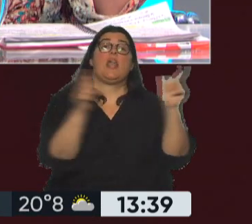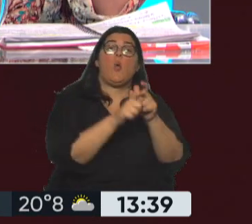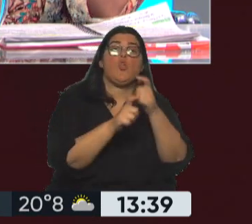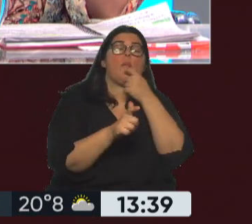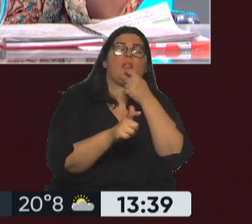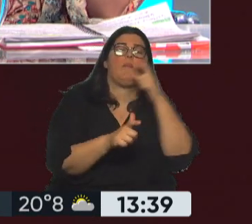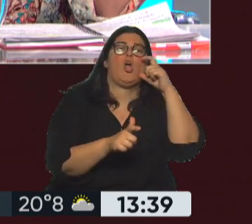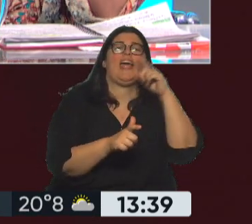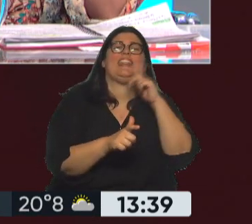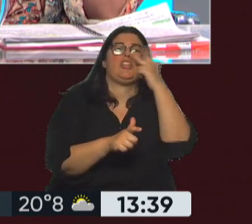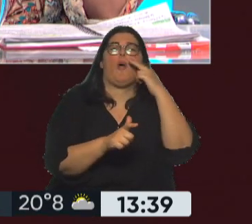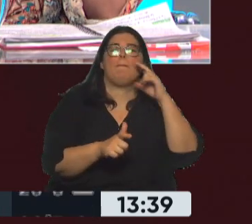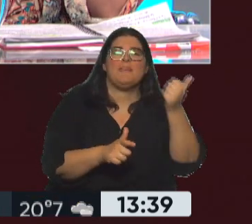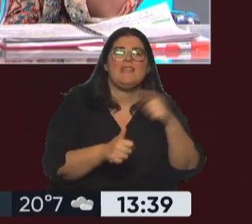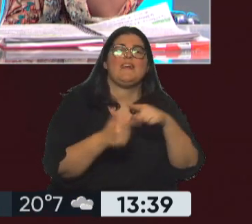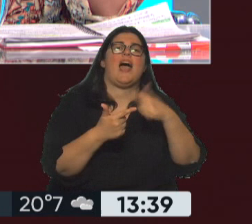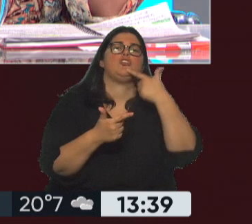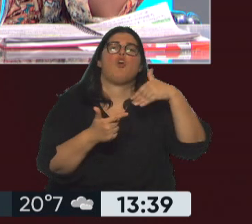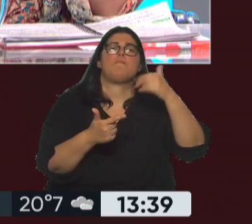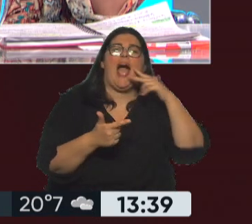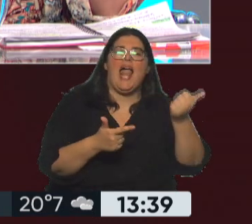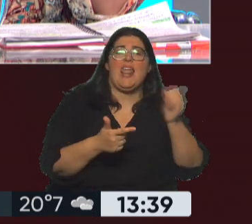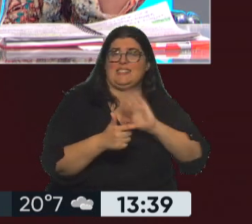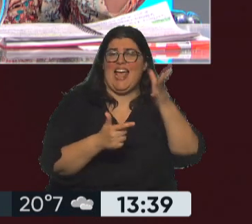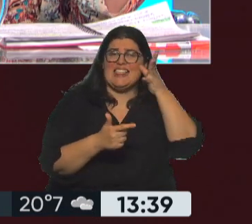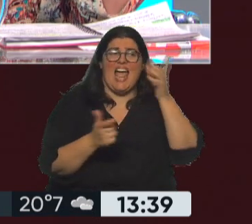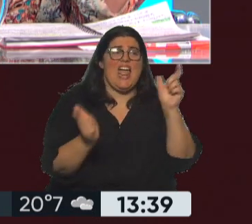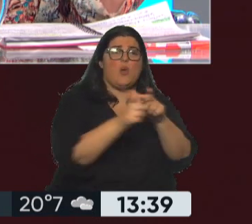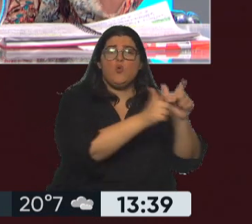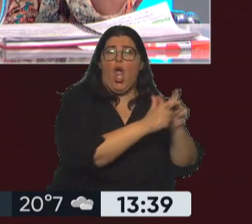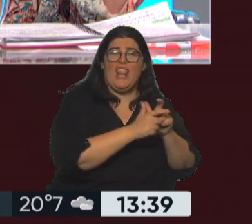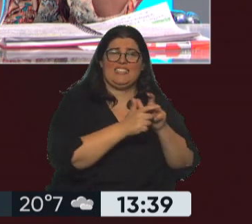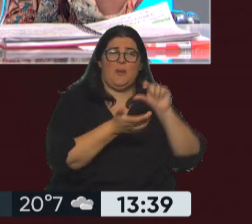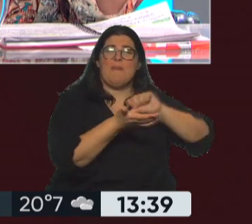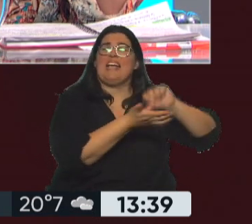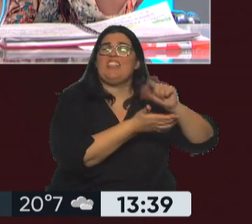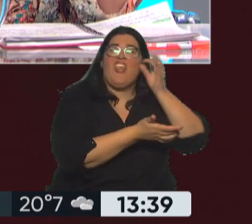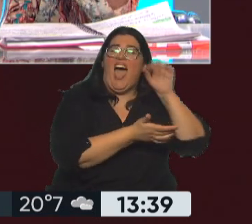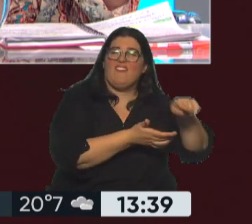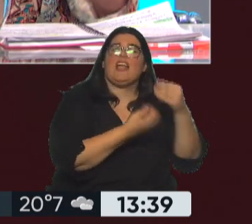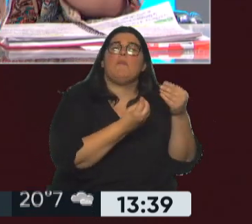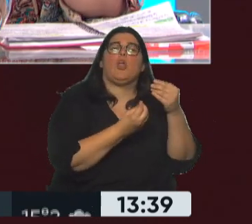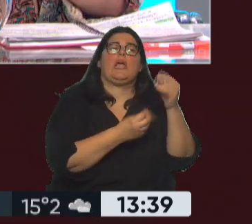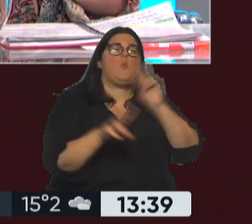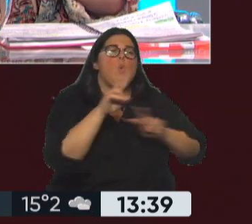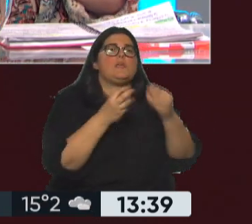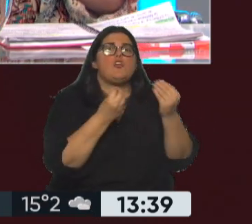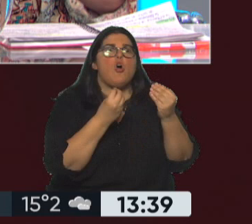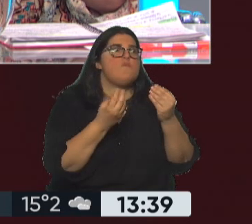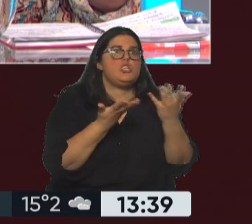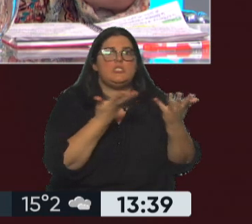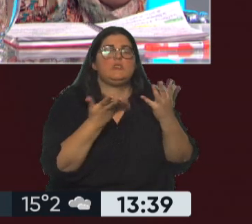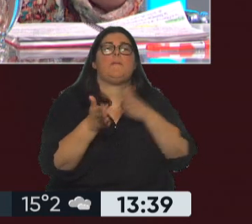Etiopía, Eritrea, Somalia, porque realmente a Italia está tratando de ver cómo se frena el